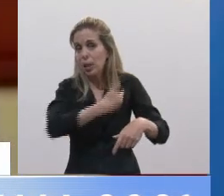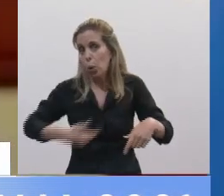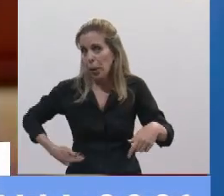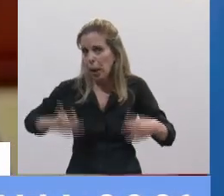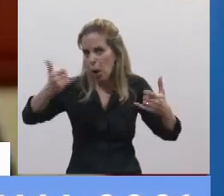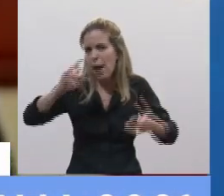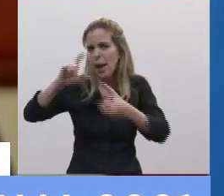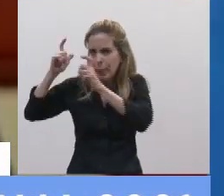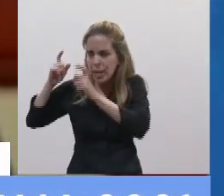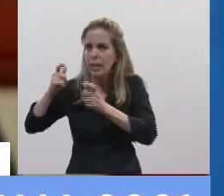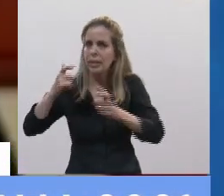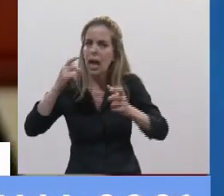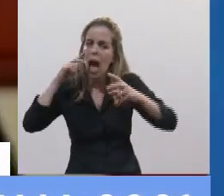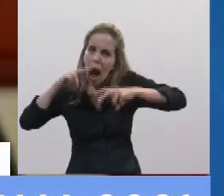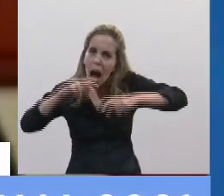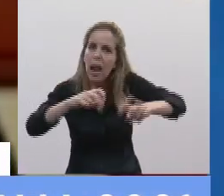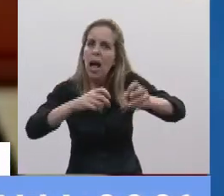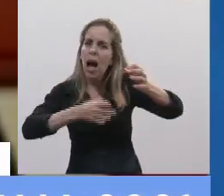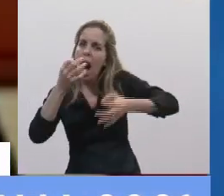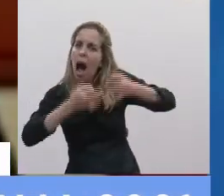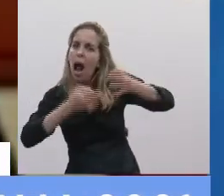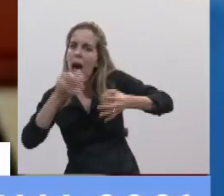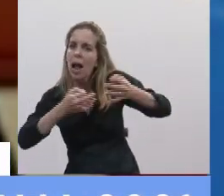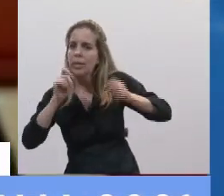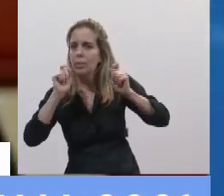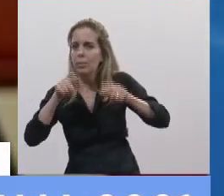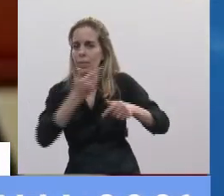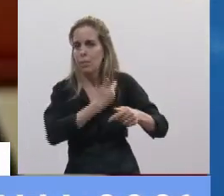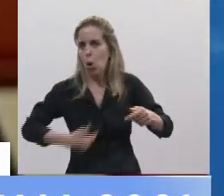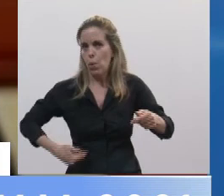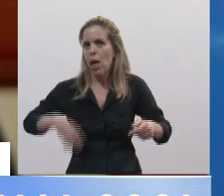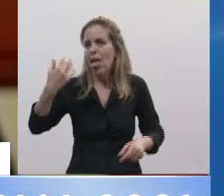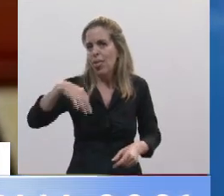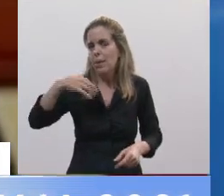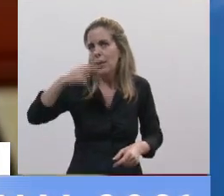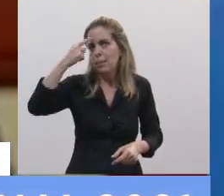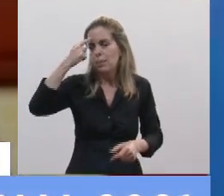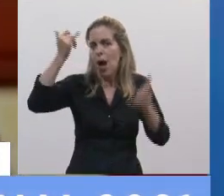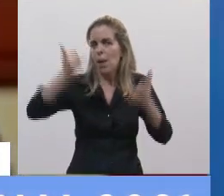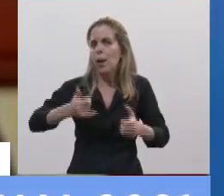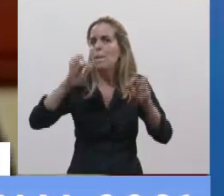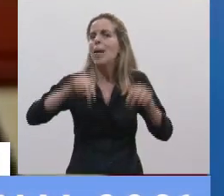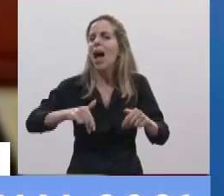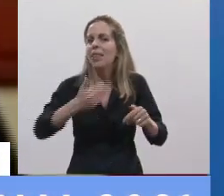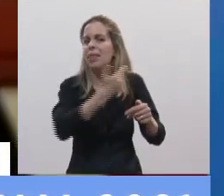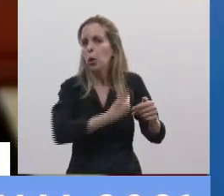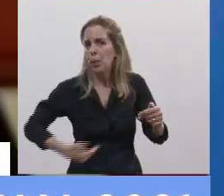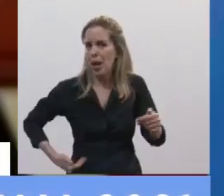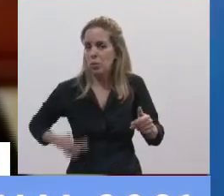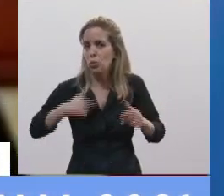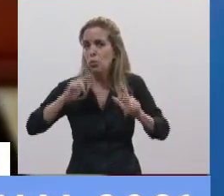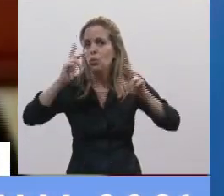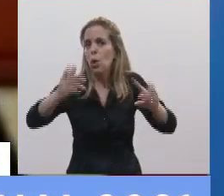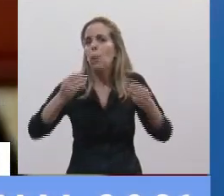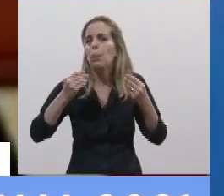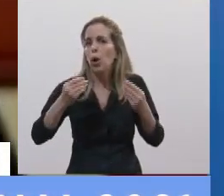algunos diagnósticos marcados en el seno del gobierno, deberíamos tener un programa. Y esto lo digo porque cuando